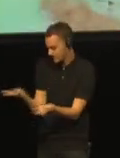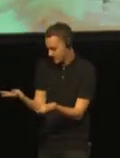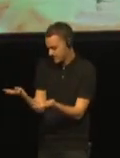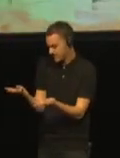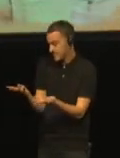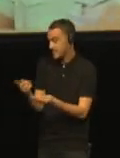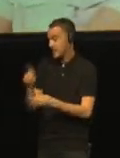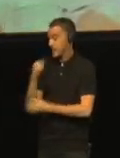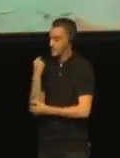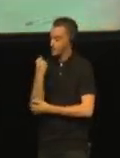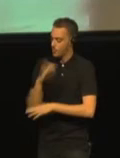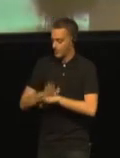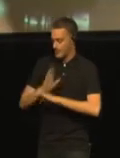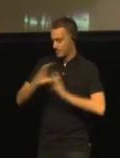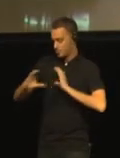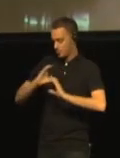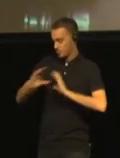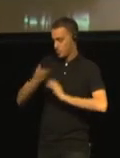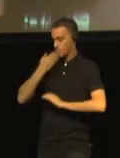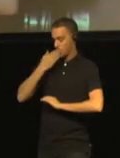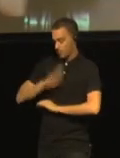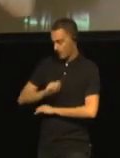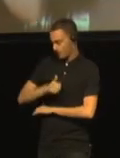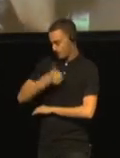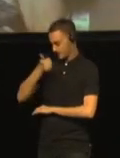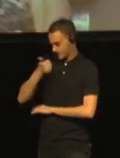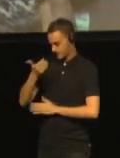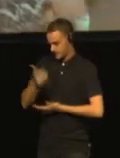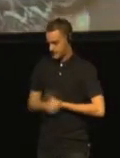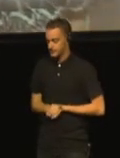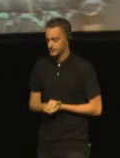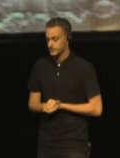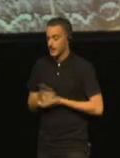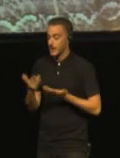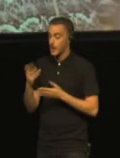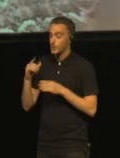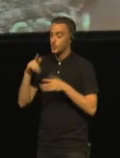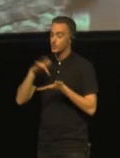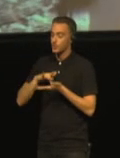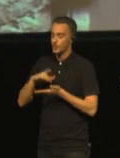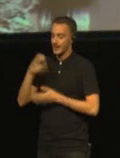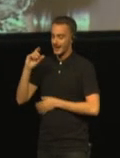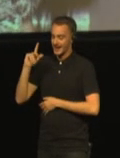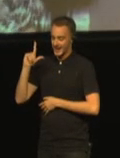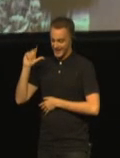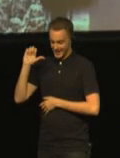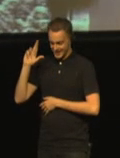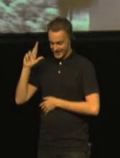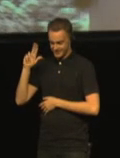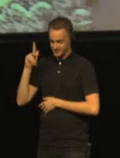comunicación sería lo adecuado. Y ahora vuelve Claire, o sea que abrochémonos los cinturones.